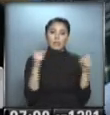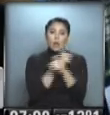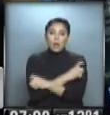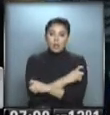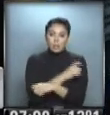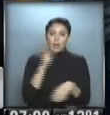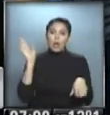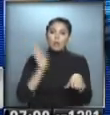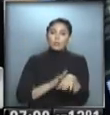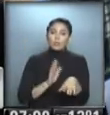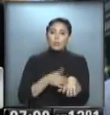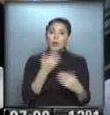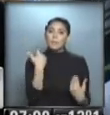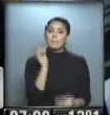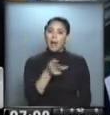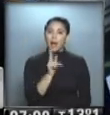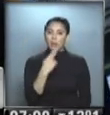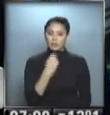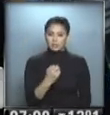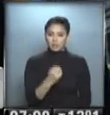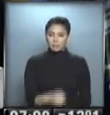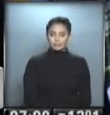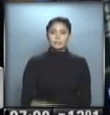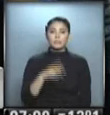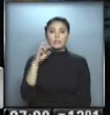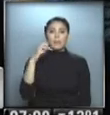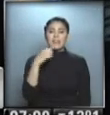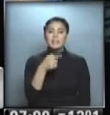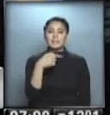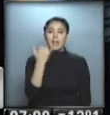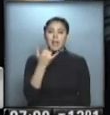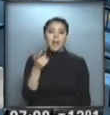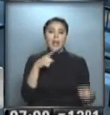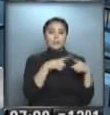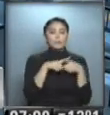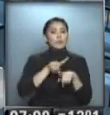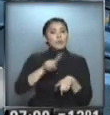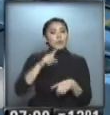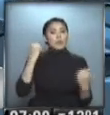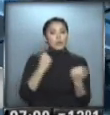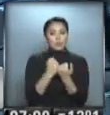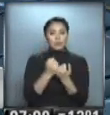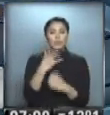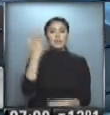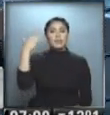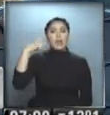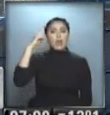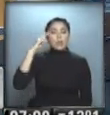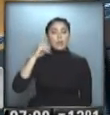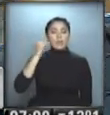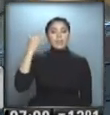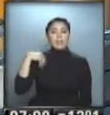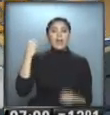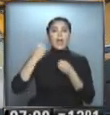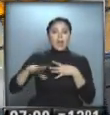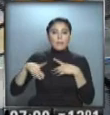generado por el riesgo eléctrico. Hubo acercamiento pero no acuerdo, dijeron los metrodelegados anoche, a 9 días de iniciado el conflicto, que